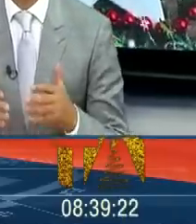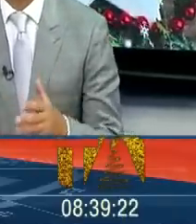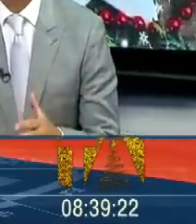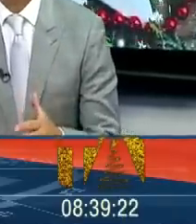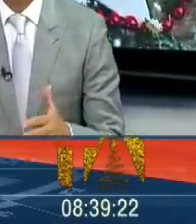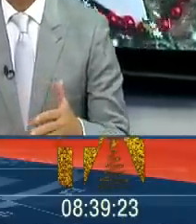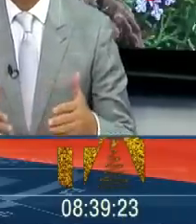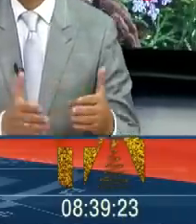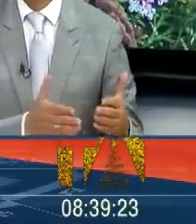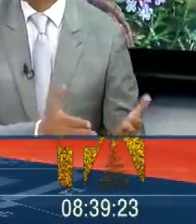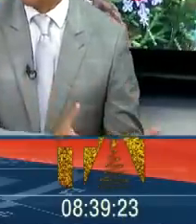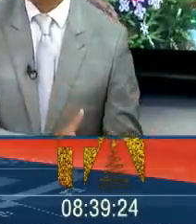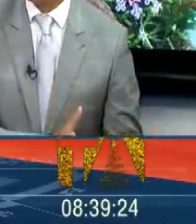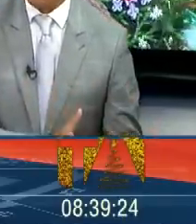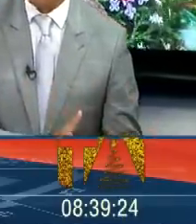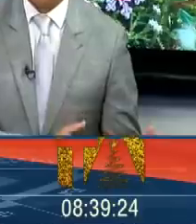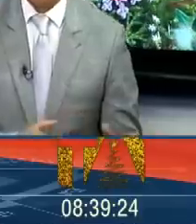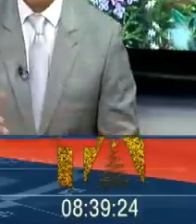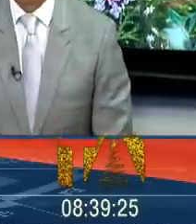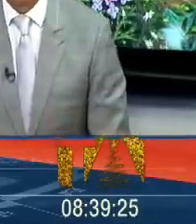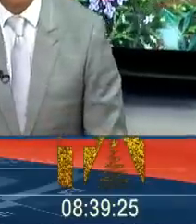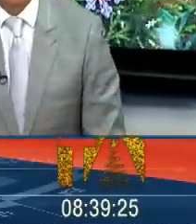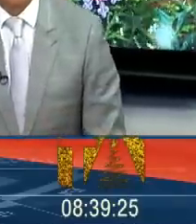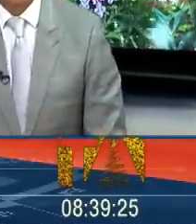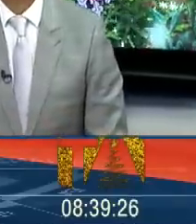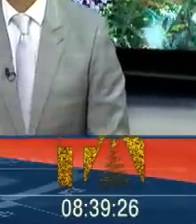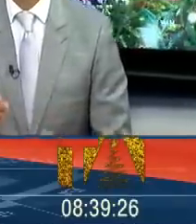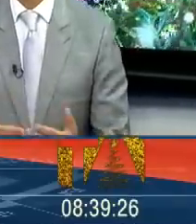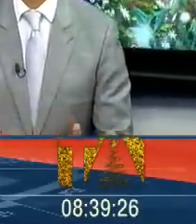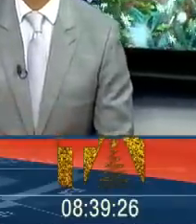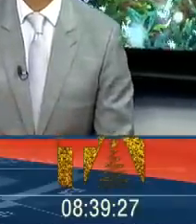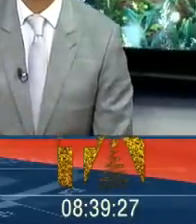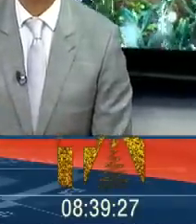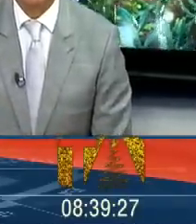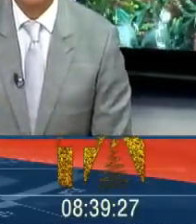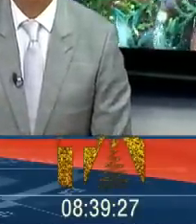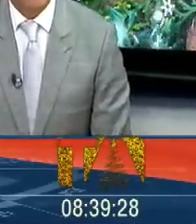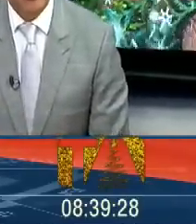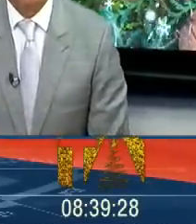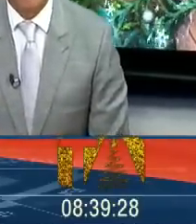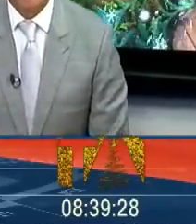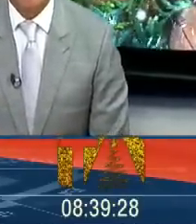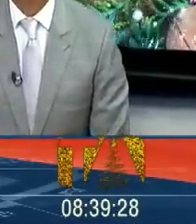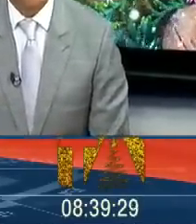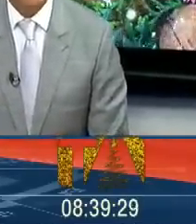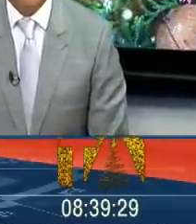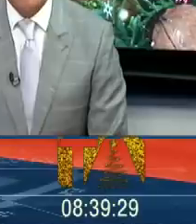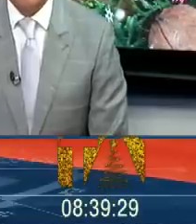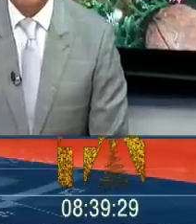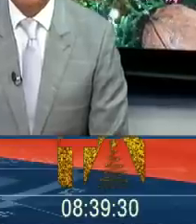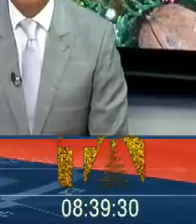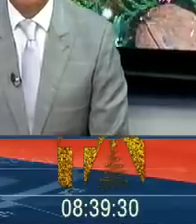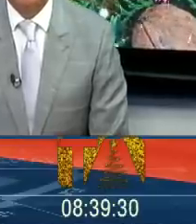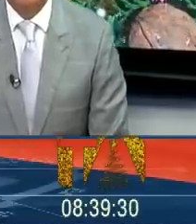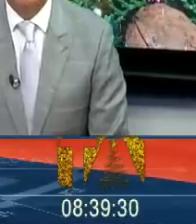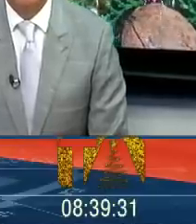han trabajado en la Isla del Coco, por ejemplo, o al sur del continente, también nos ofrecen su ayuda. Queremos proteger las Islas